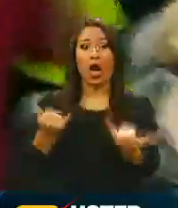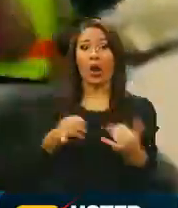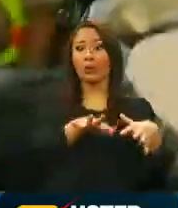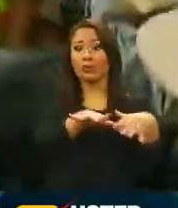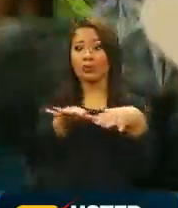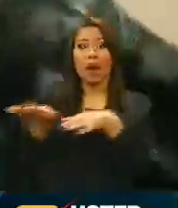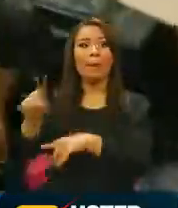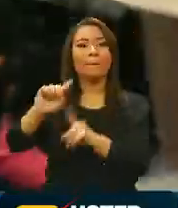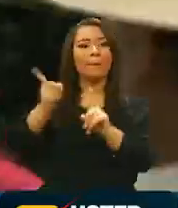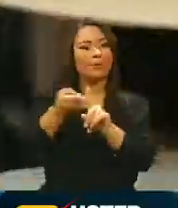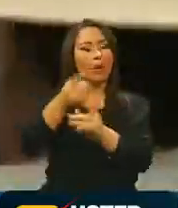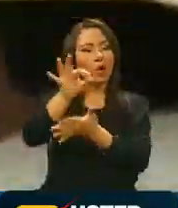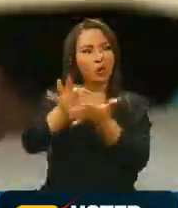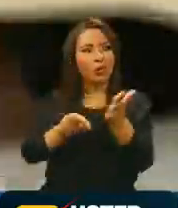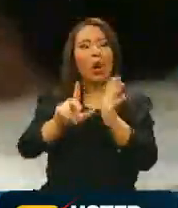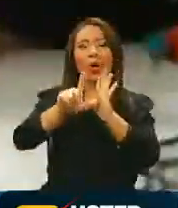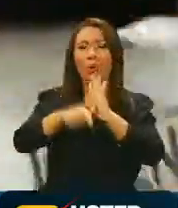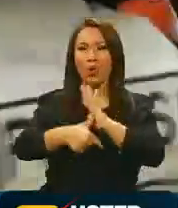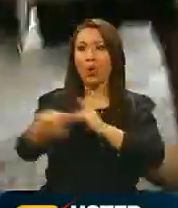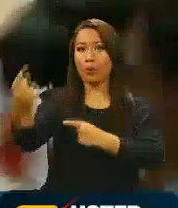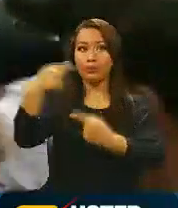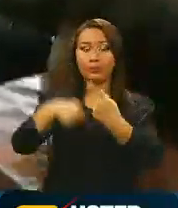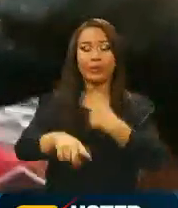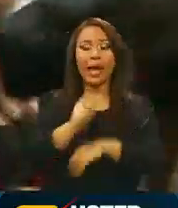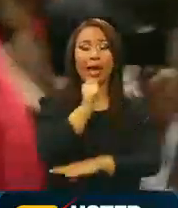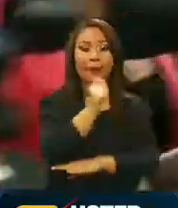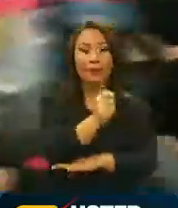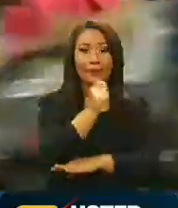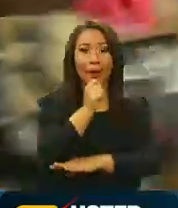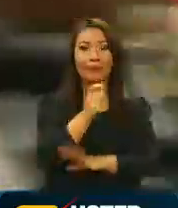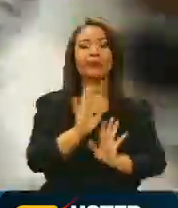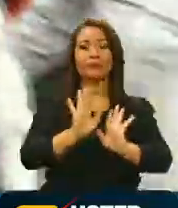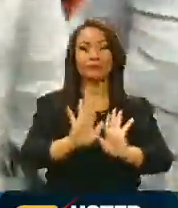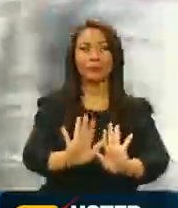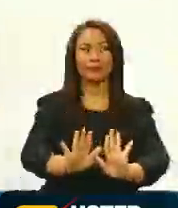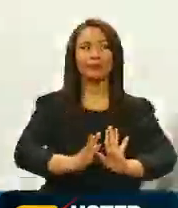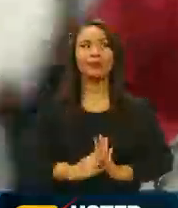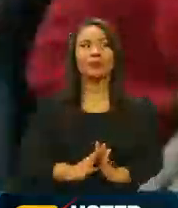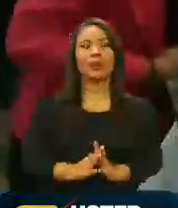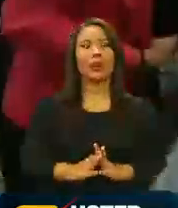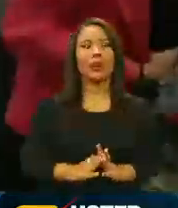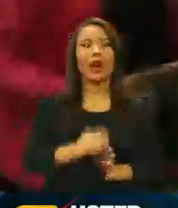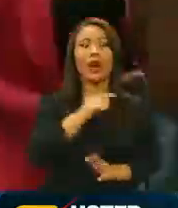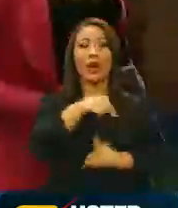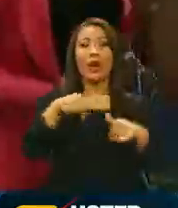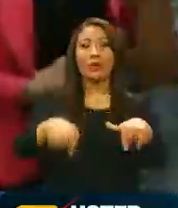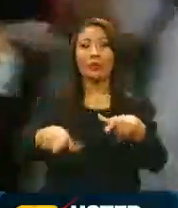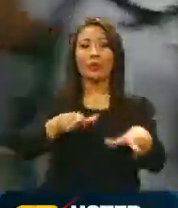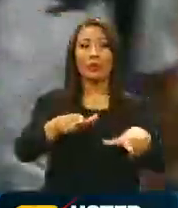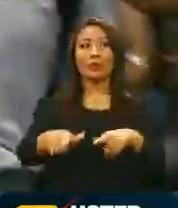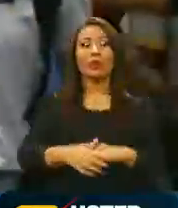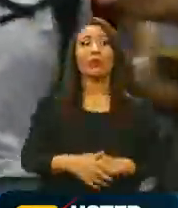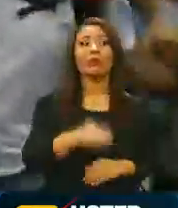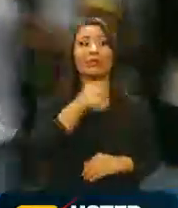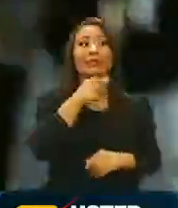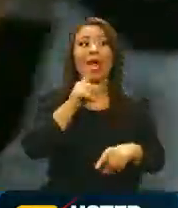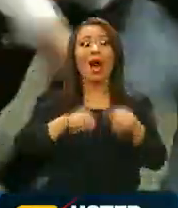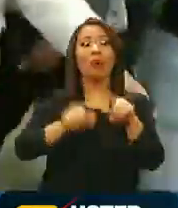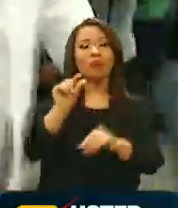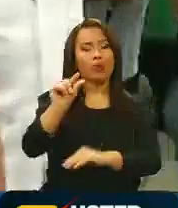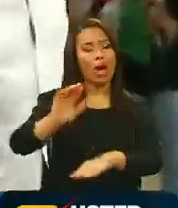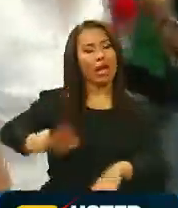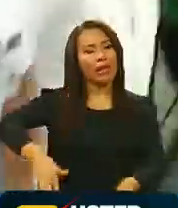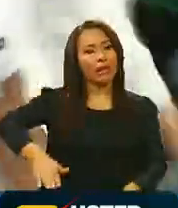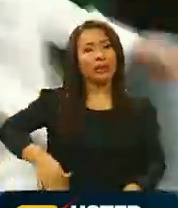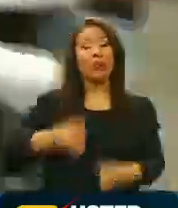sufragar y luego va a poder darnos la entrevista. Justamente aquí ha llegado con un poco de retraso,